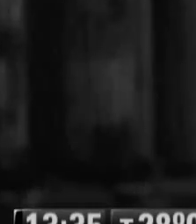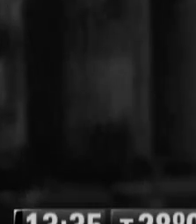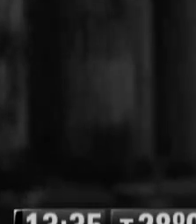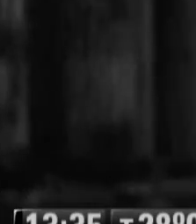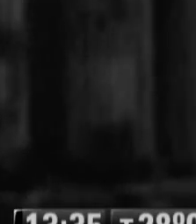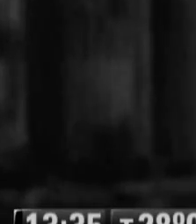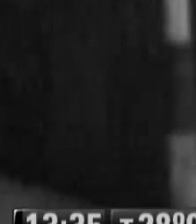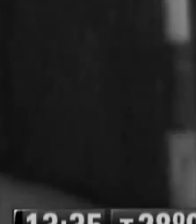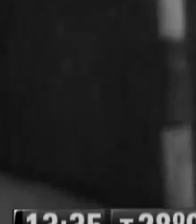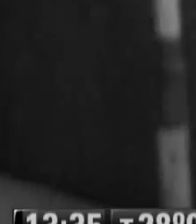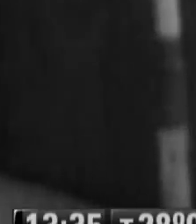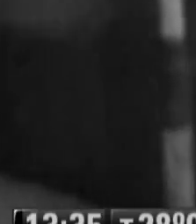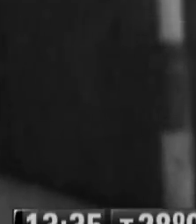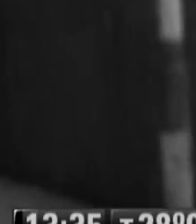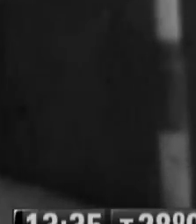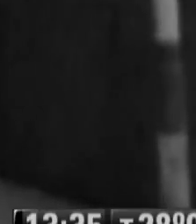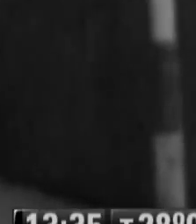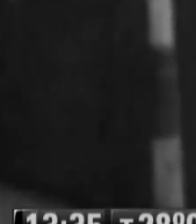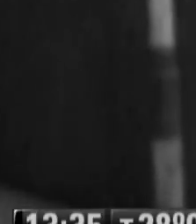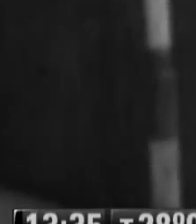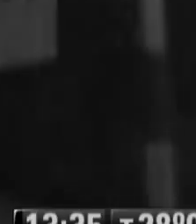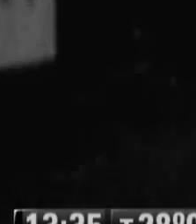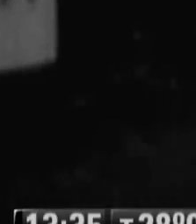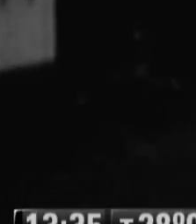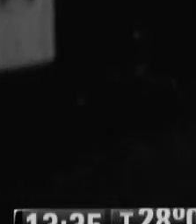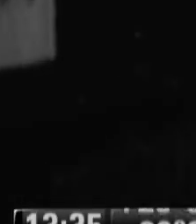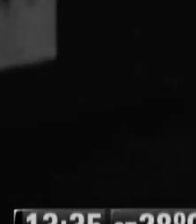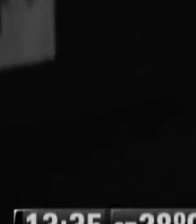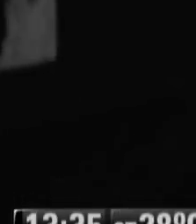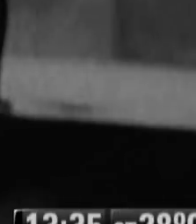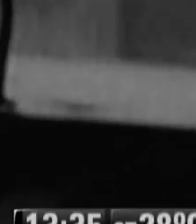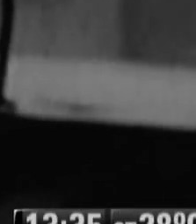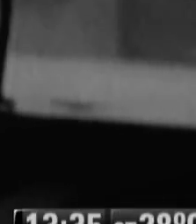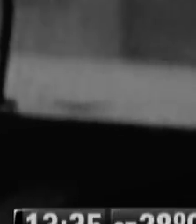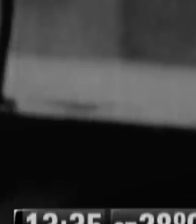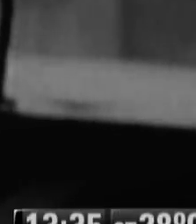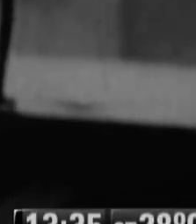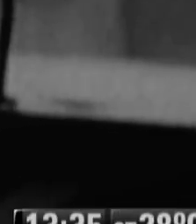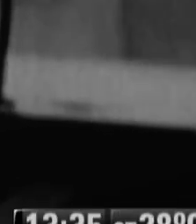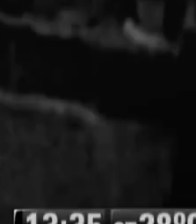Oh,